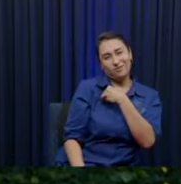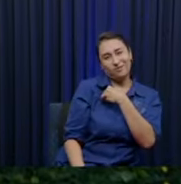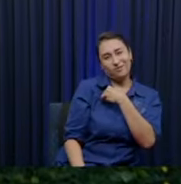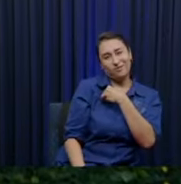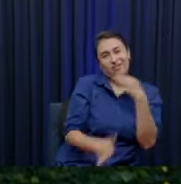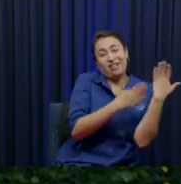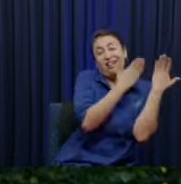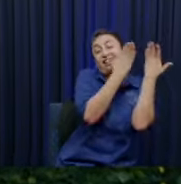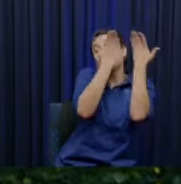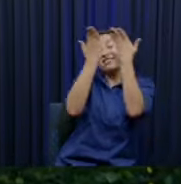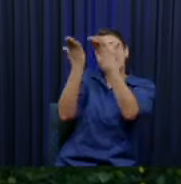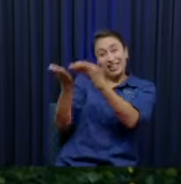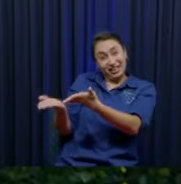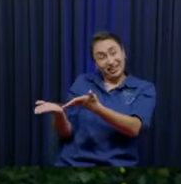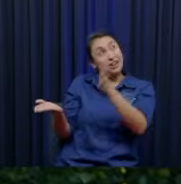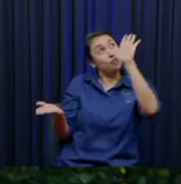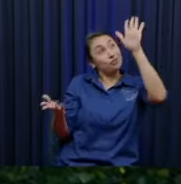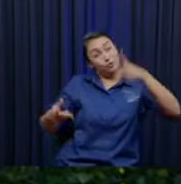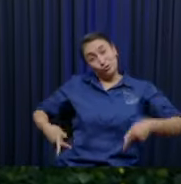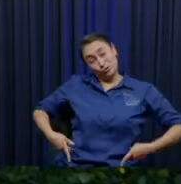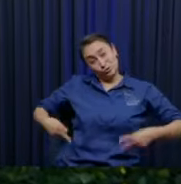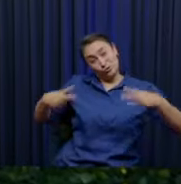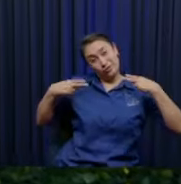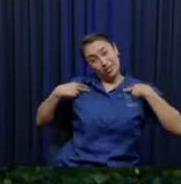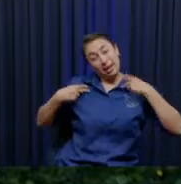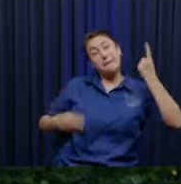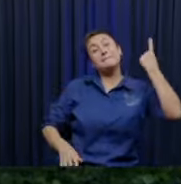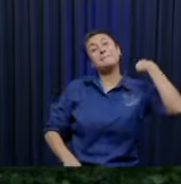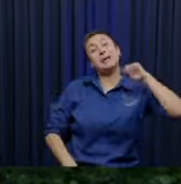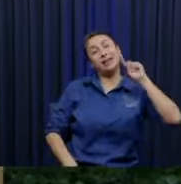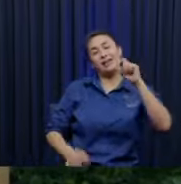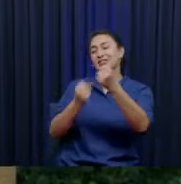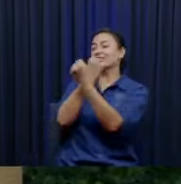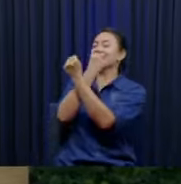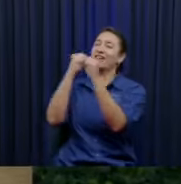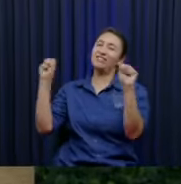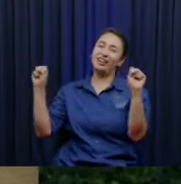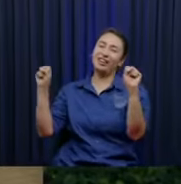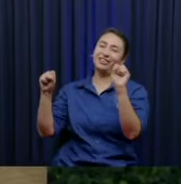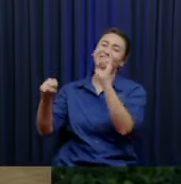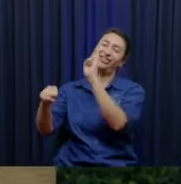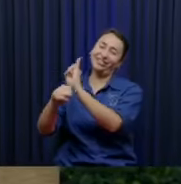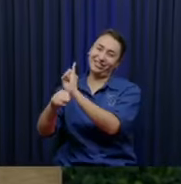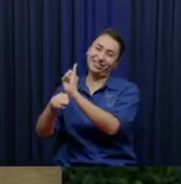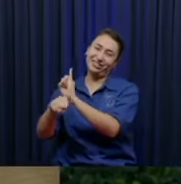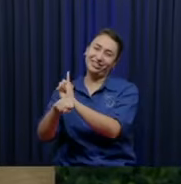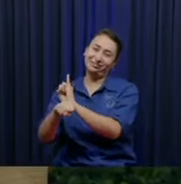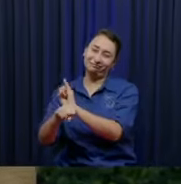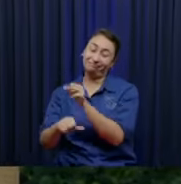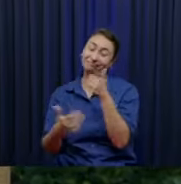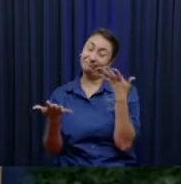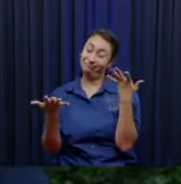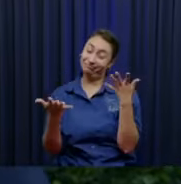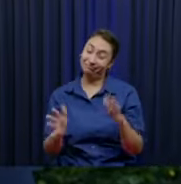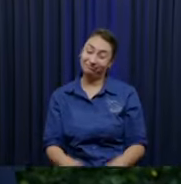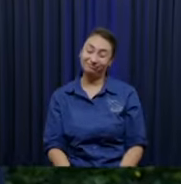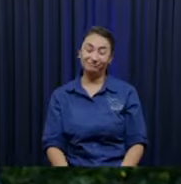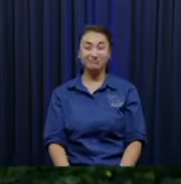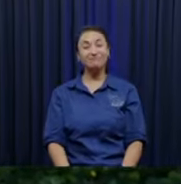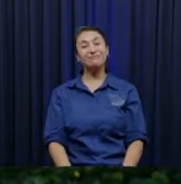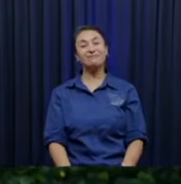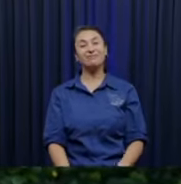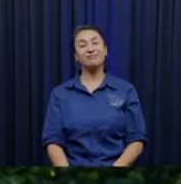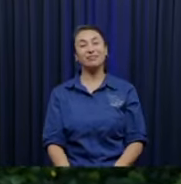voy a tener que morir por ella, pero no se va a quedar así, la voy a resucitar, pero no se va a quedar así, la voy a hacer a